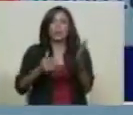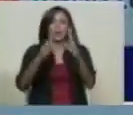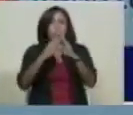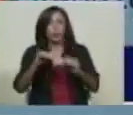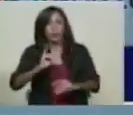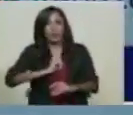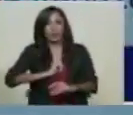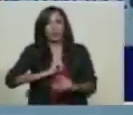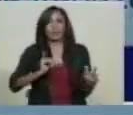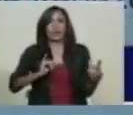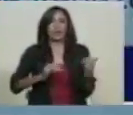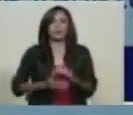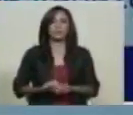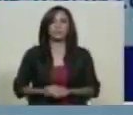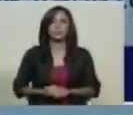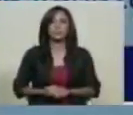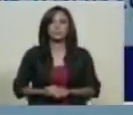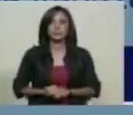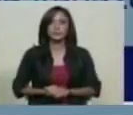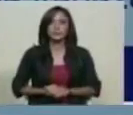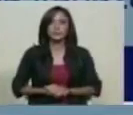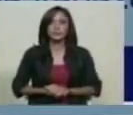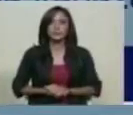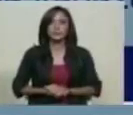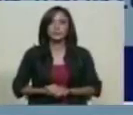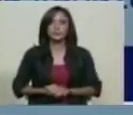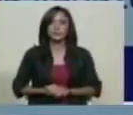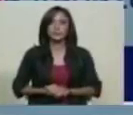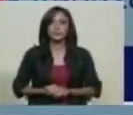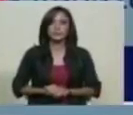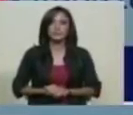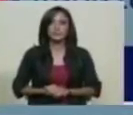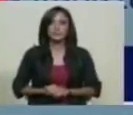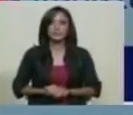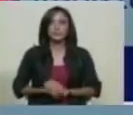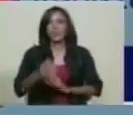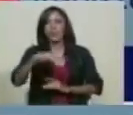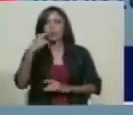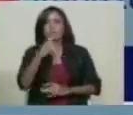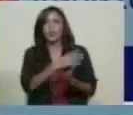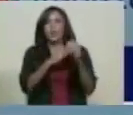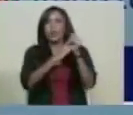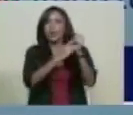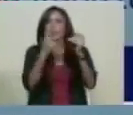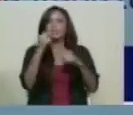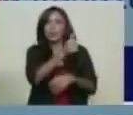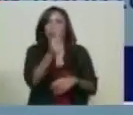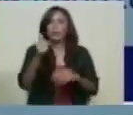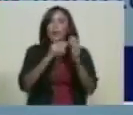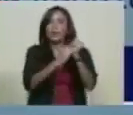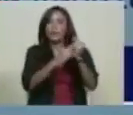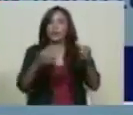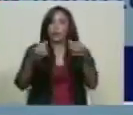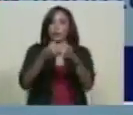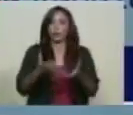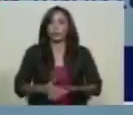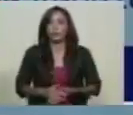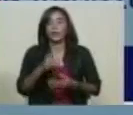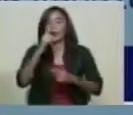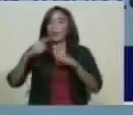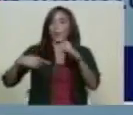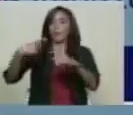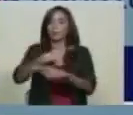de vivienda, donde está cada uno de los compañeros dirigentes de nuestro partido. Y ahora vamos a una fase de